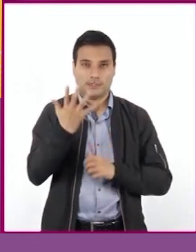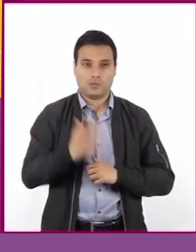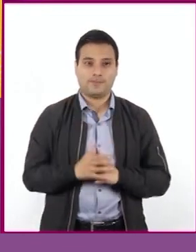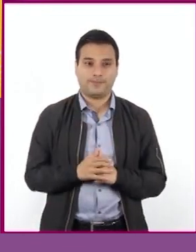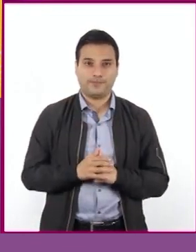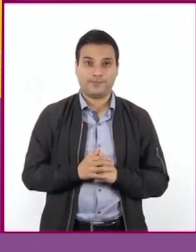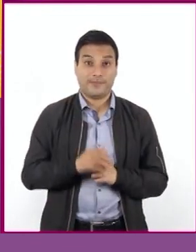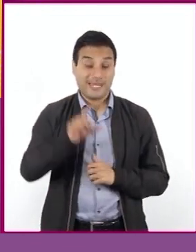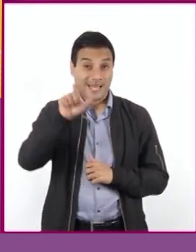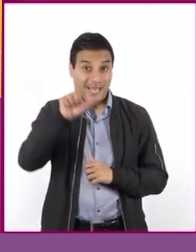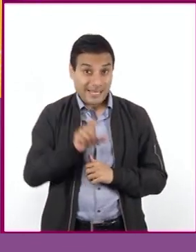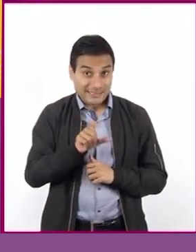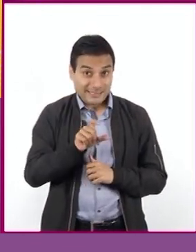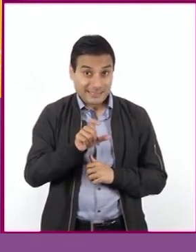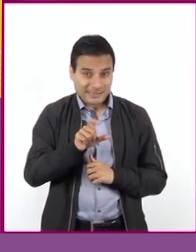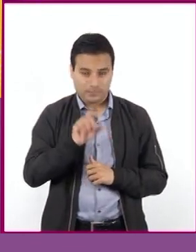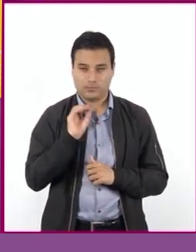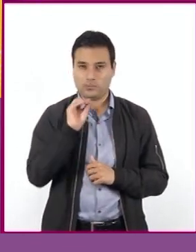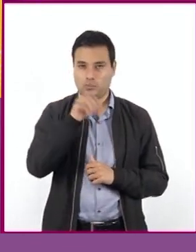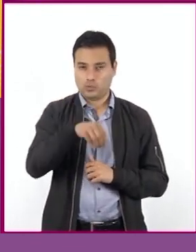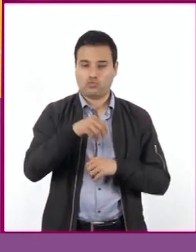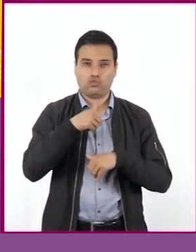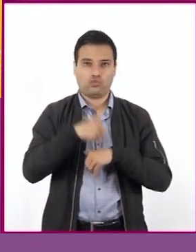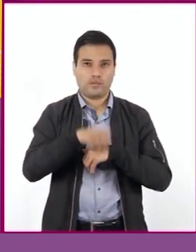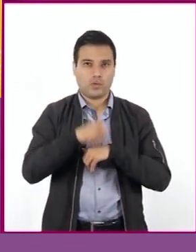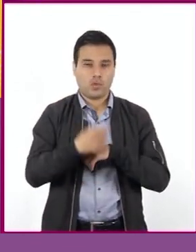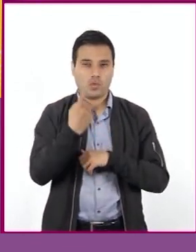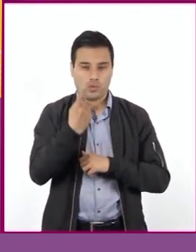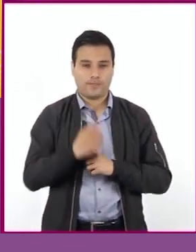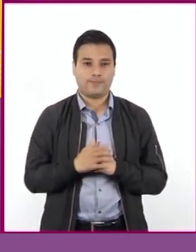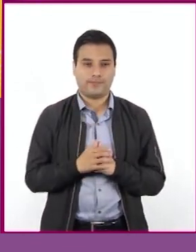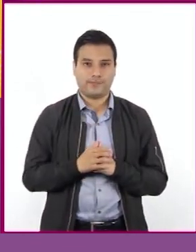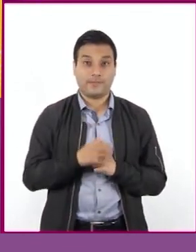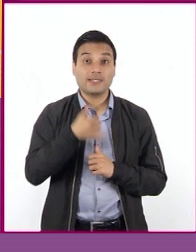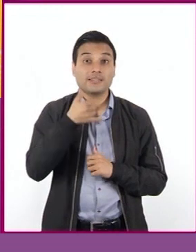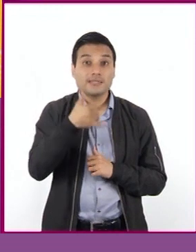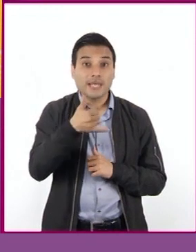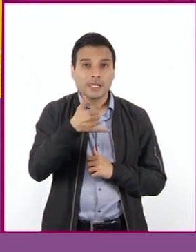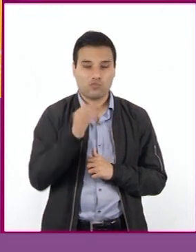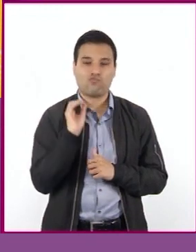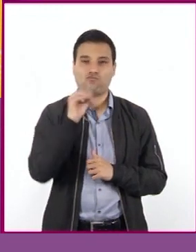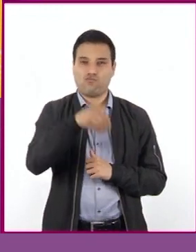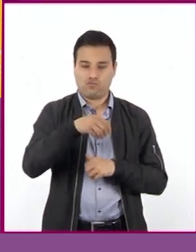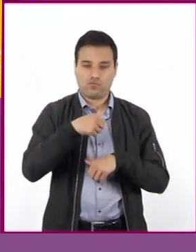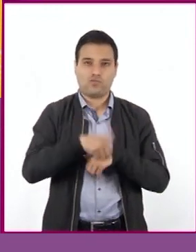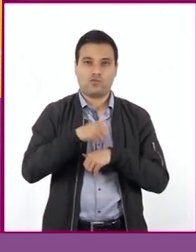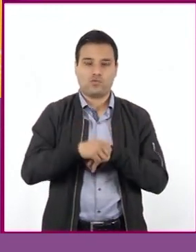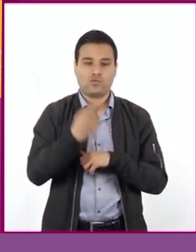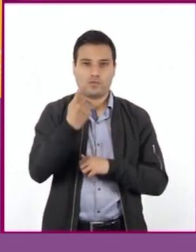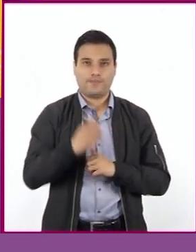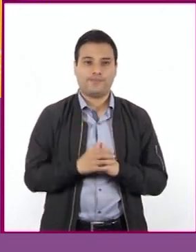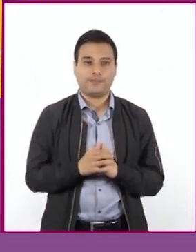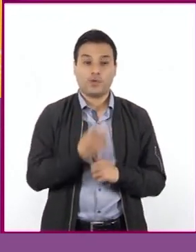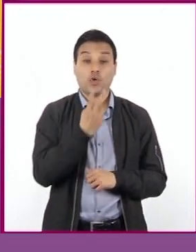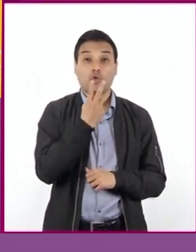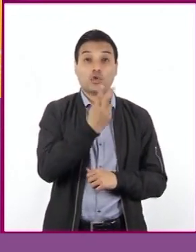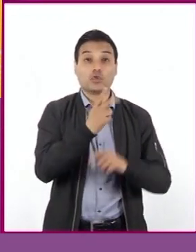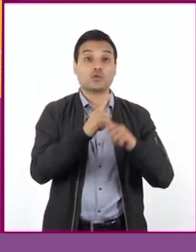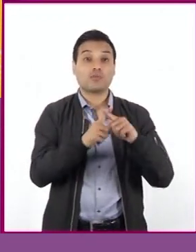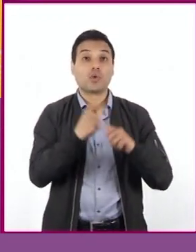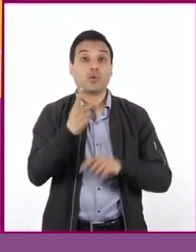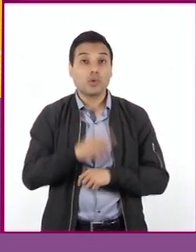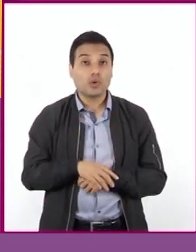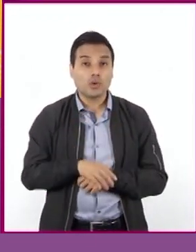Sustituimos el valor numérico de x igual a 1 y y igual a 1. 2 por 1